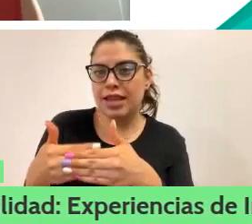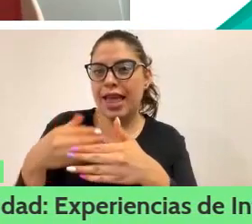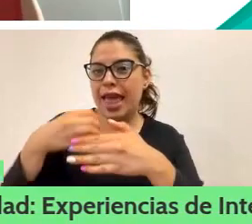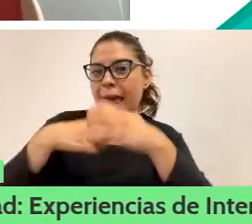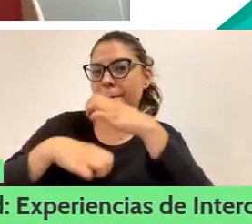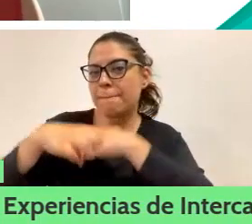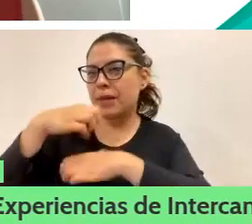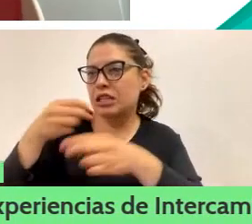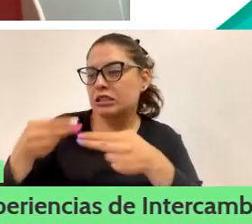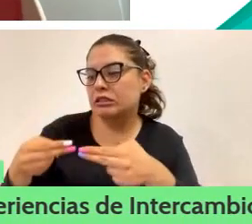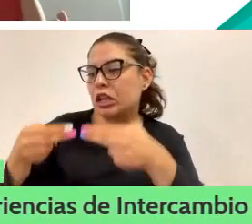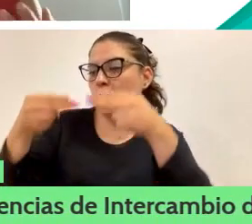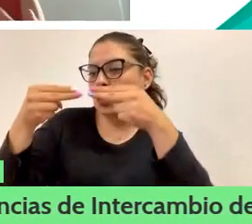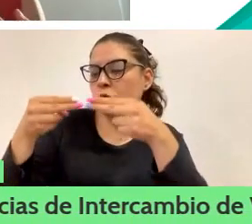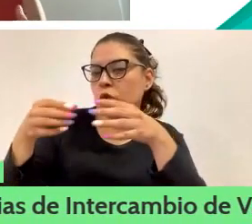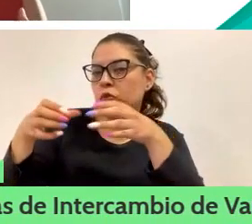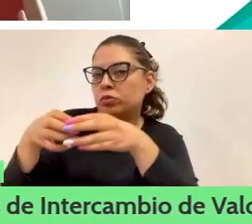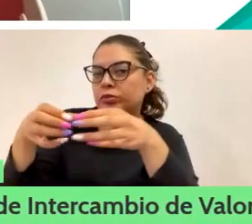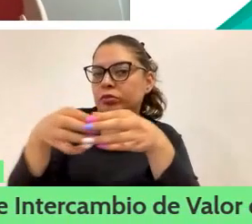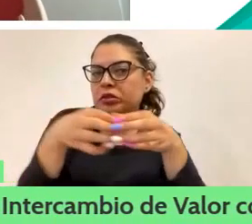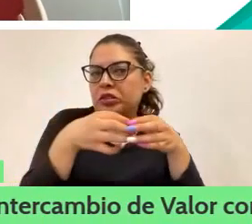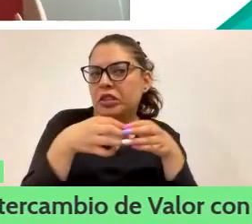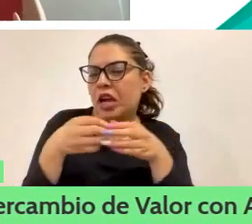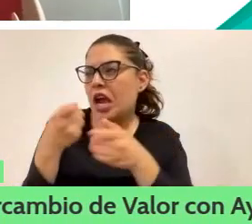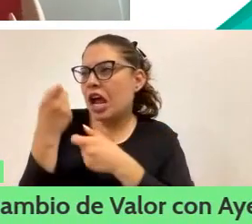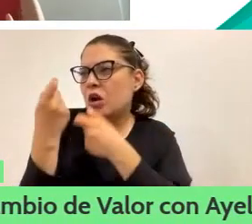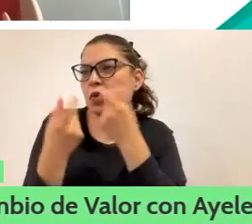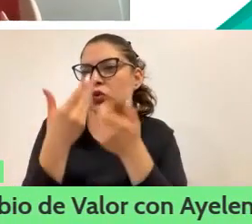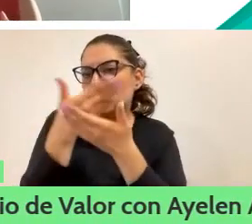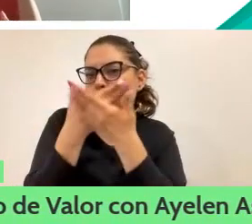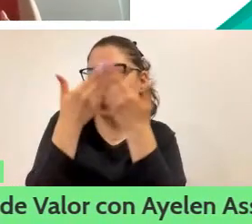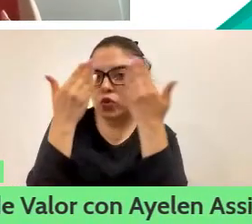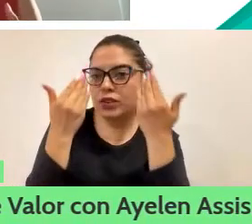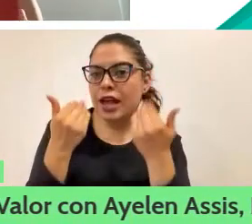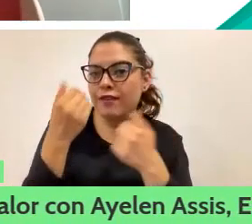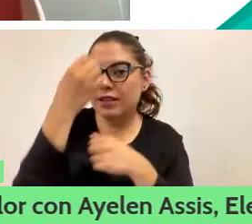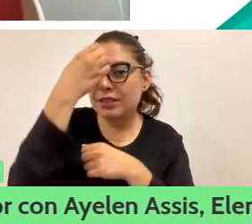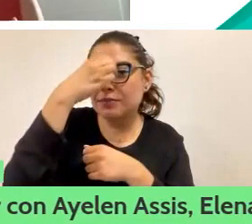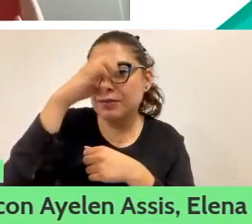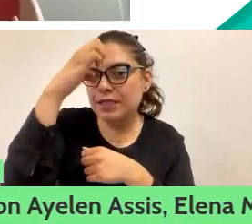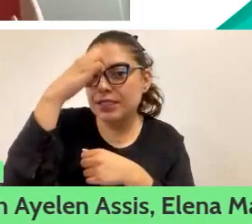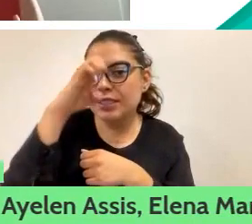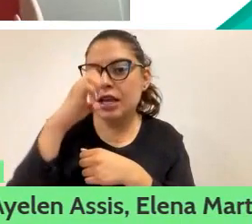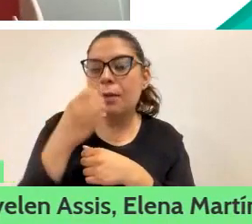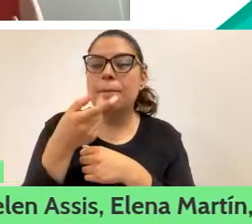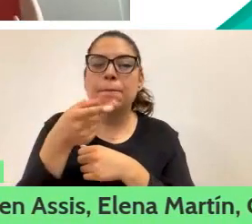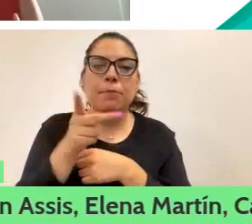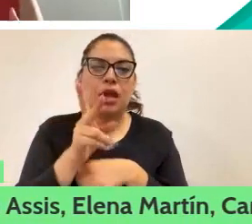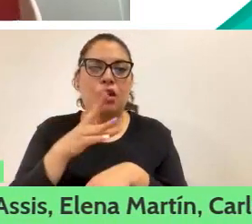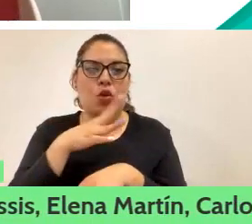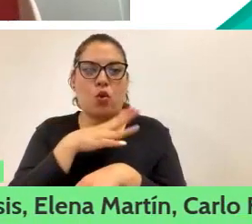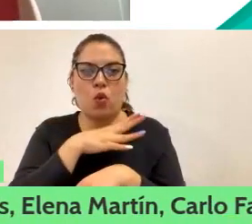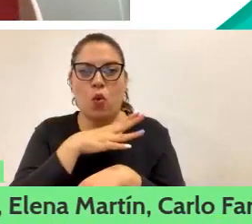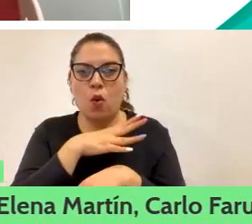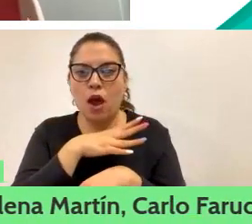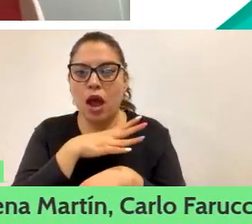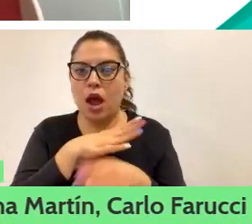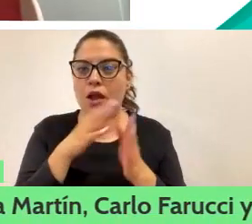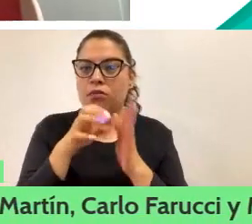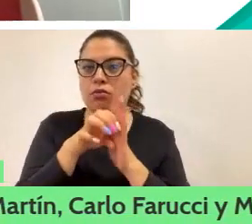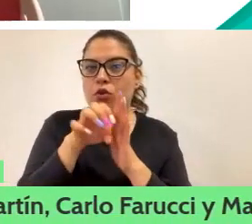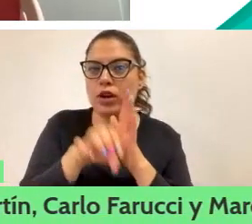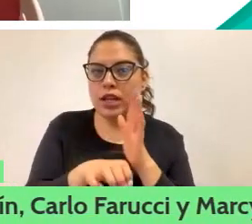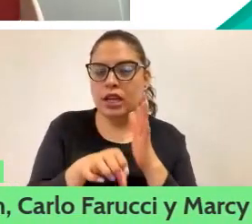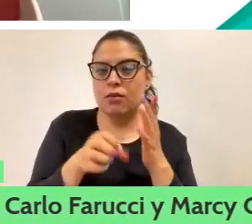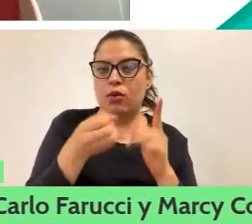no tienen conciencia de ello, pero existen mentorías, gente que te puede ayudar a avanzar. Existe trabajo pro bono.